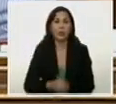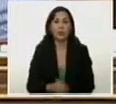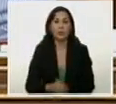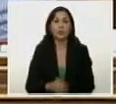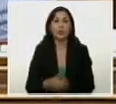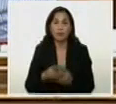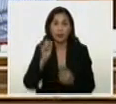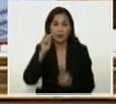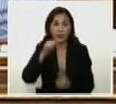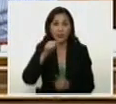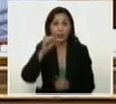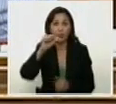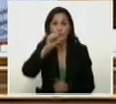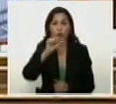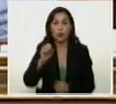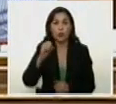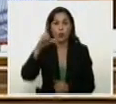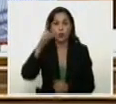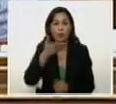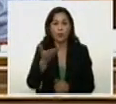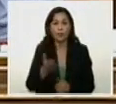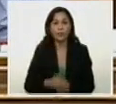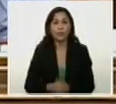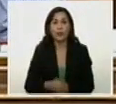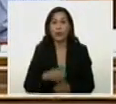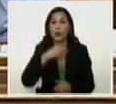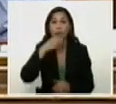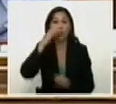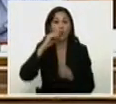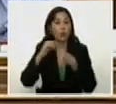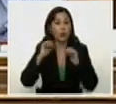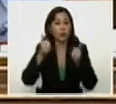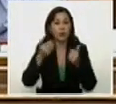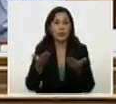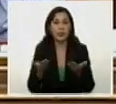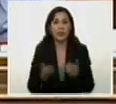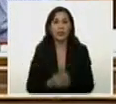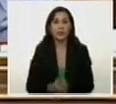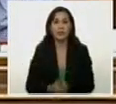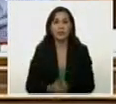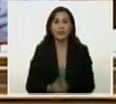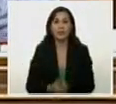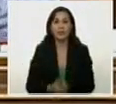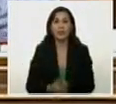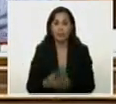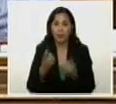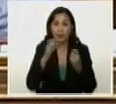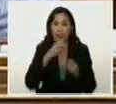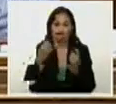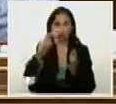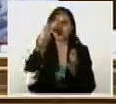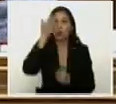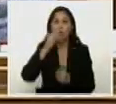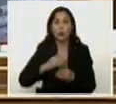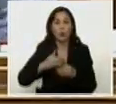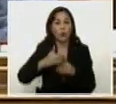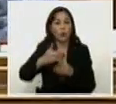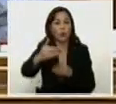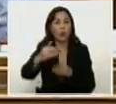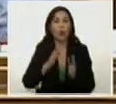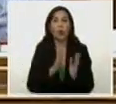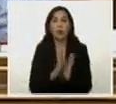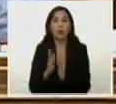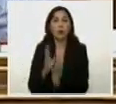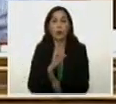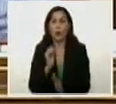Sol. Mande usted allá, pues. Una canción para comenzar antes. Entre derecho y palabra hay que tener una canción. De aquí para adelante no hay protocolo de